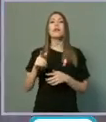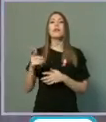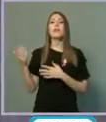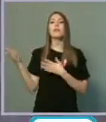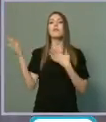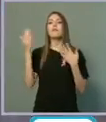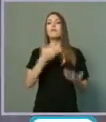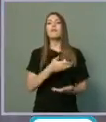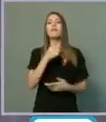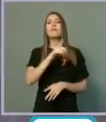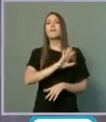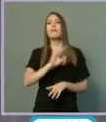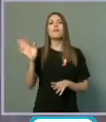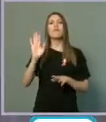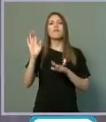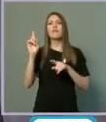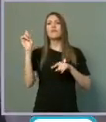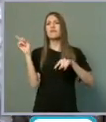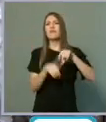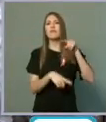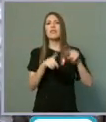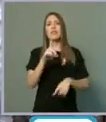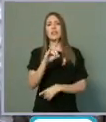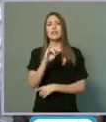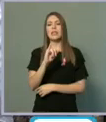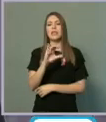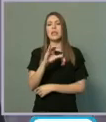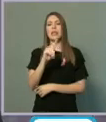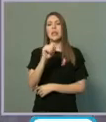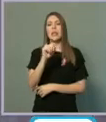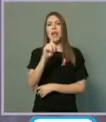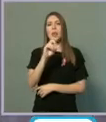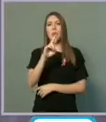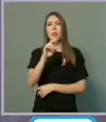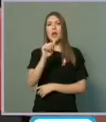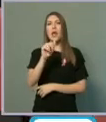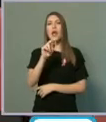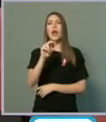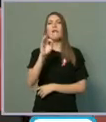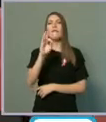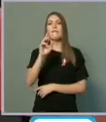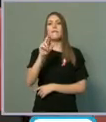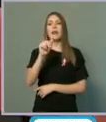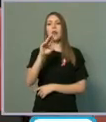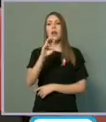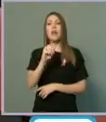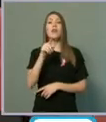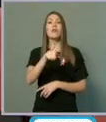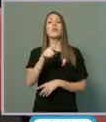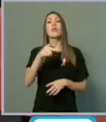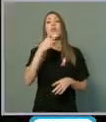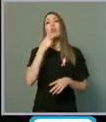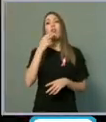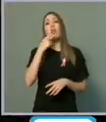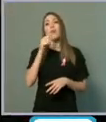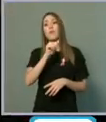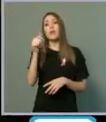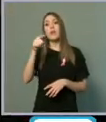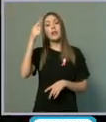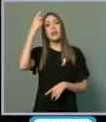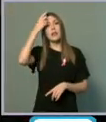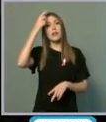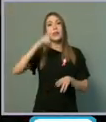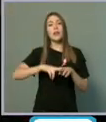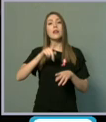Franco, tenemos a un director emblemático, Carlos Saura, importantísimo, ¿no? Un director que además era periodista,